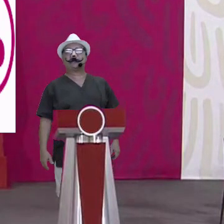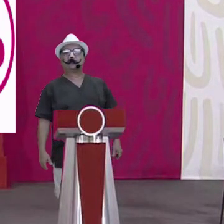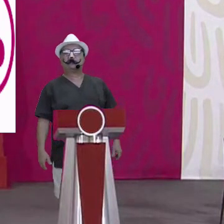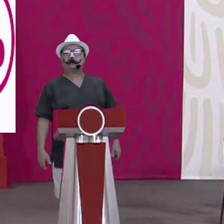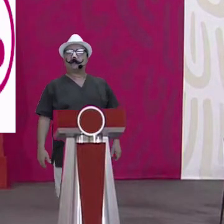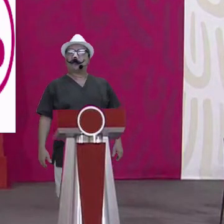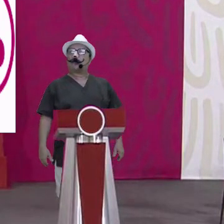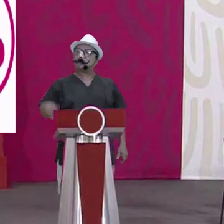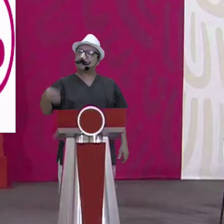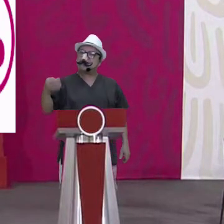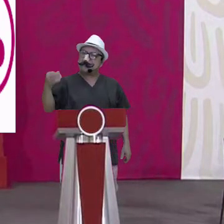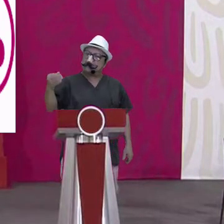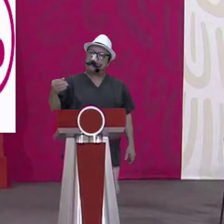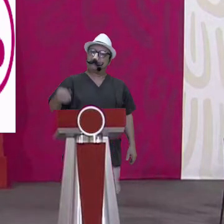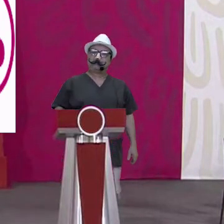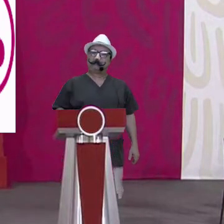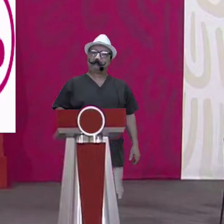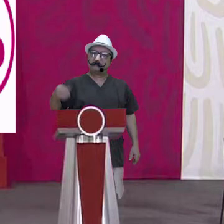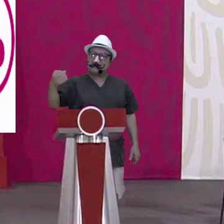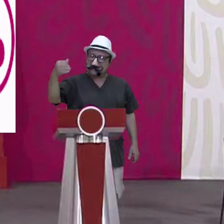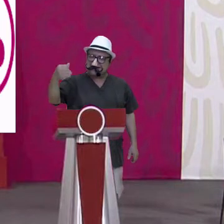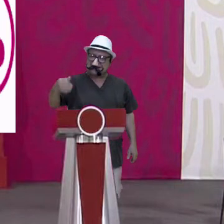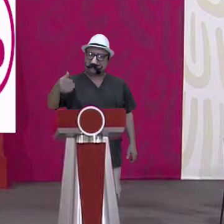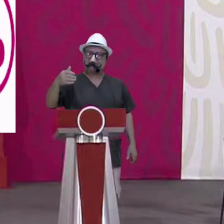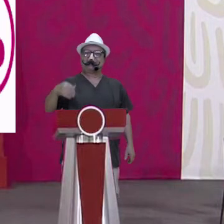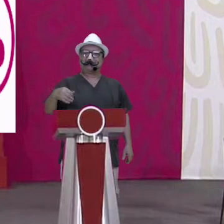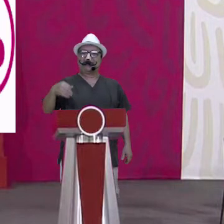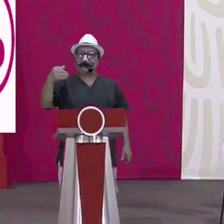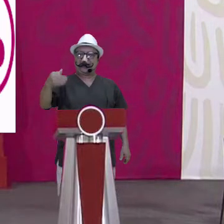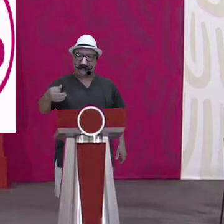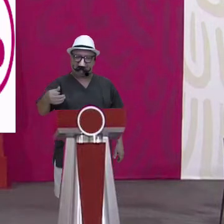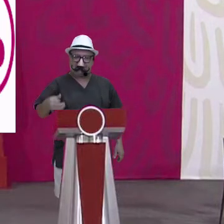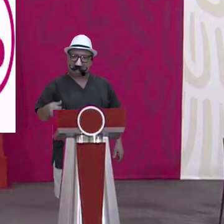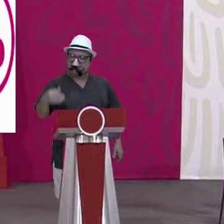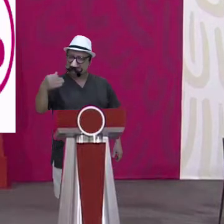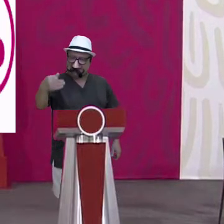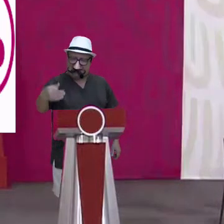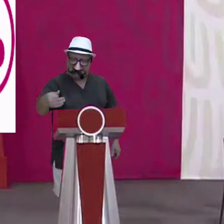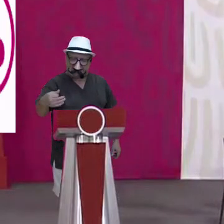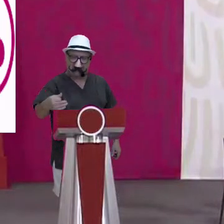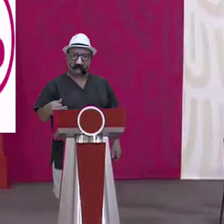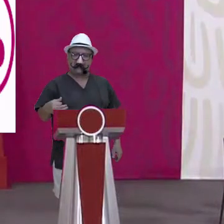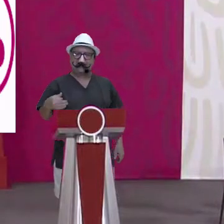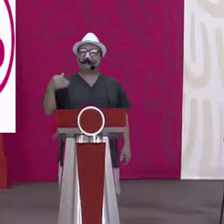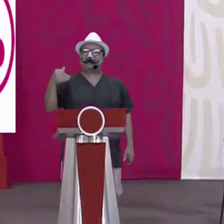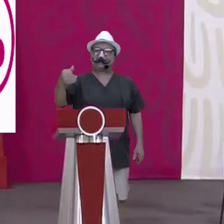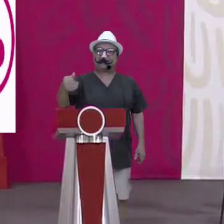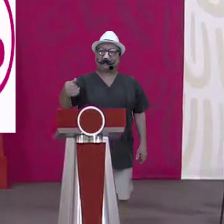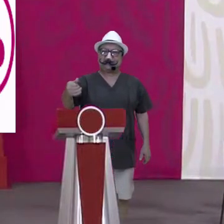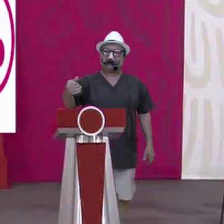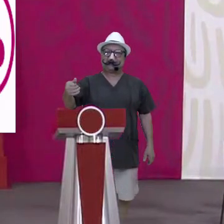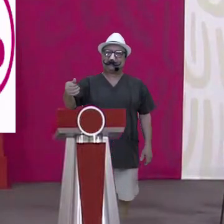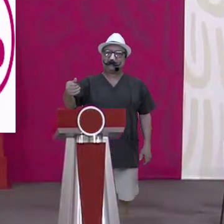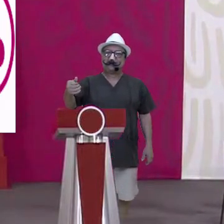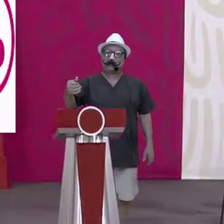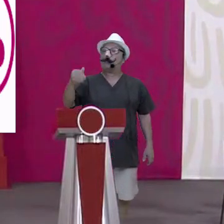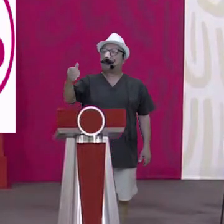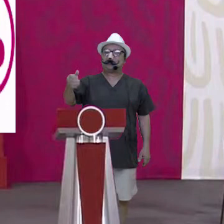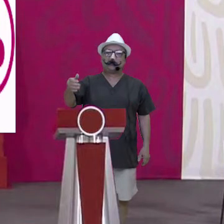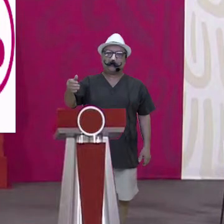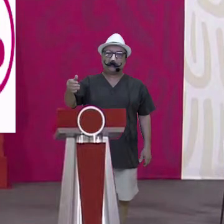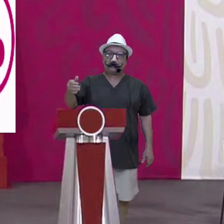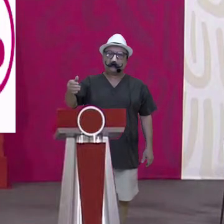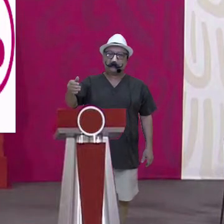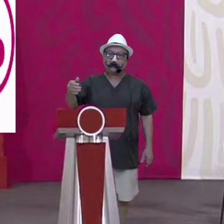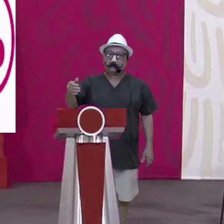intervención como siempre, bien hecha, elegante, directa, insistente, como en el